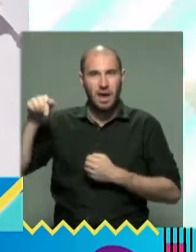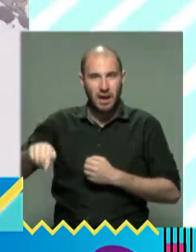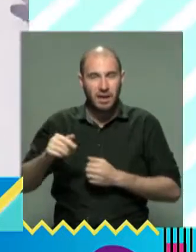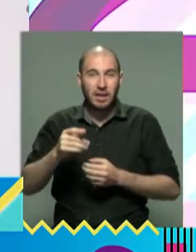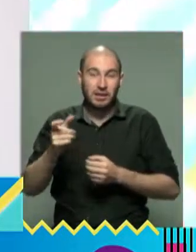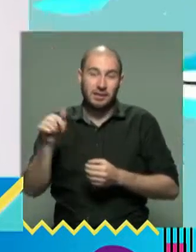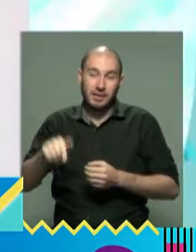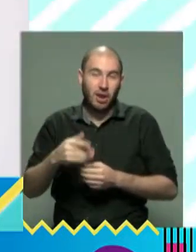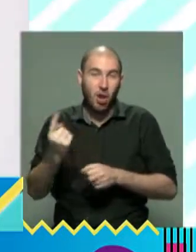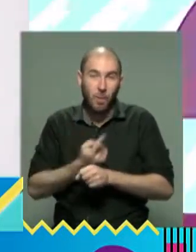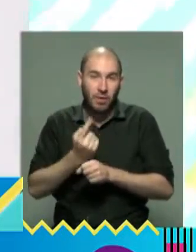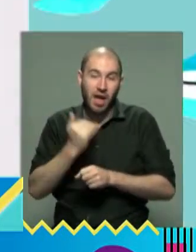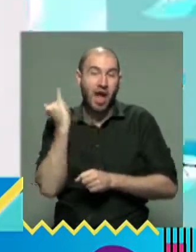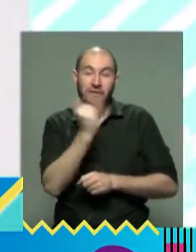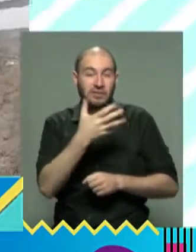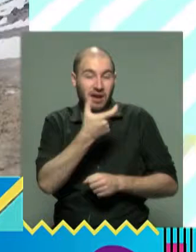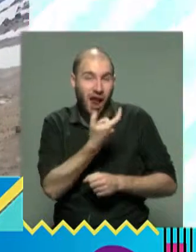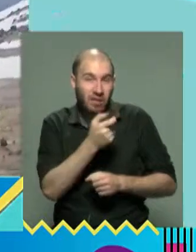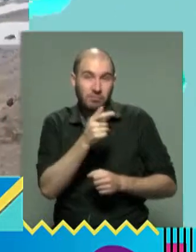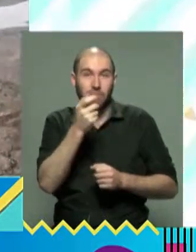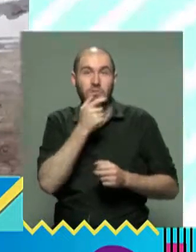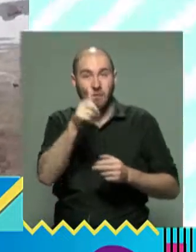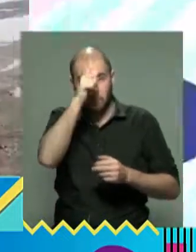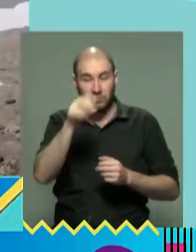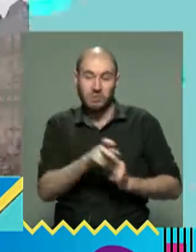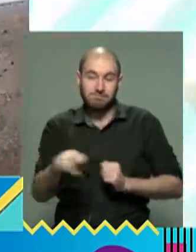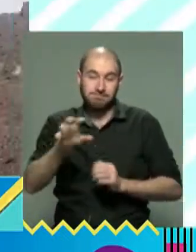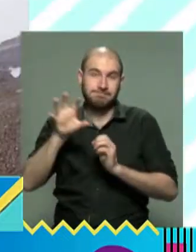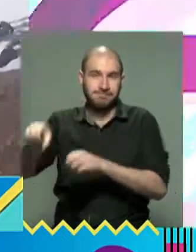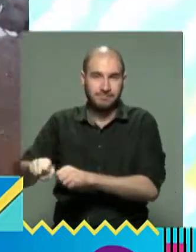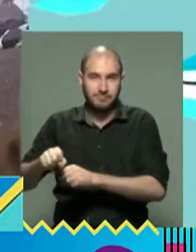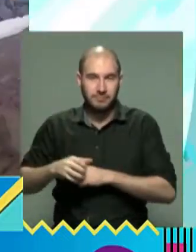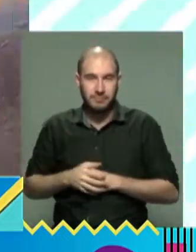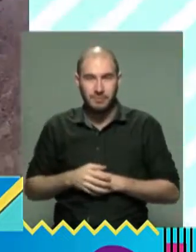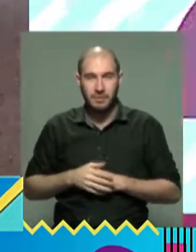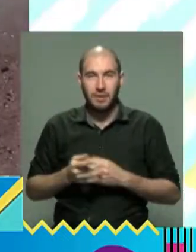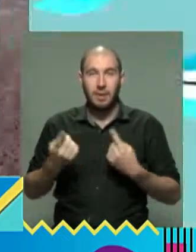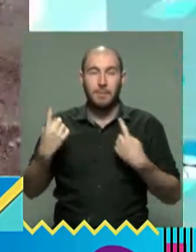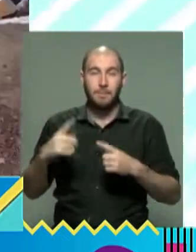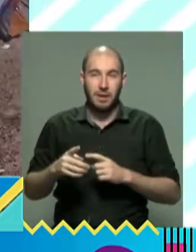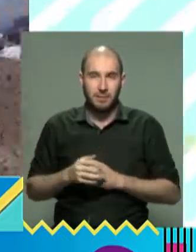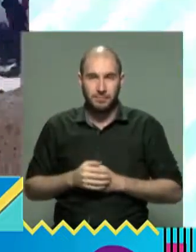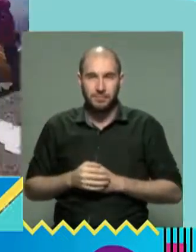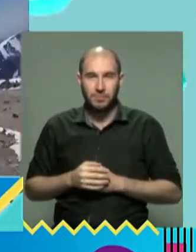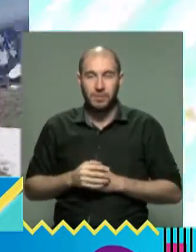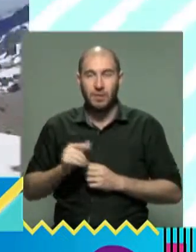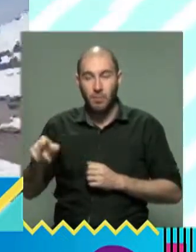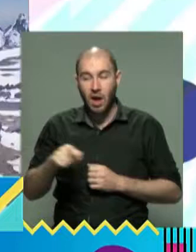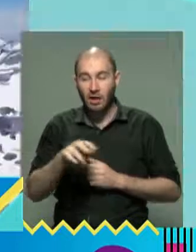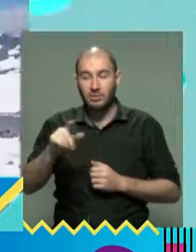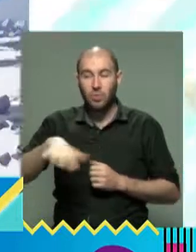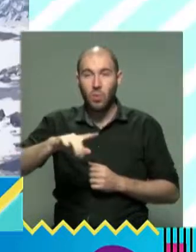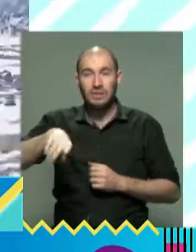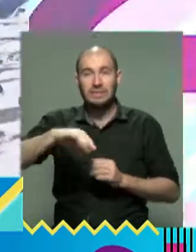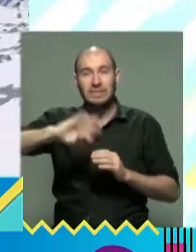ese caso no puede dar el aviso por radio que suba la patrulla de rescate e intervenga. Bien. Pero cuando vos haces ascensos en otro